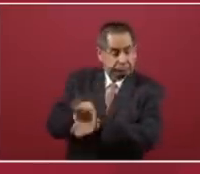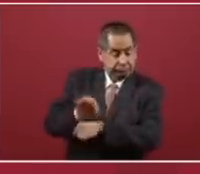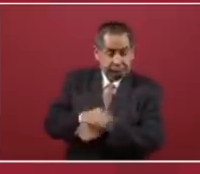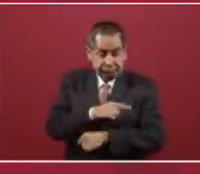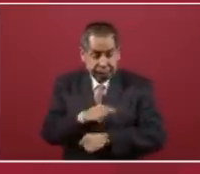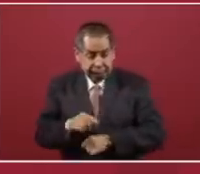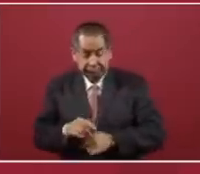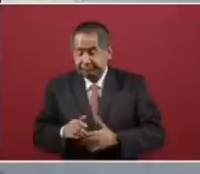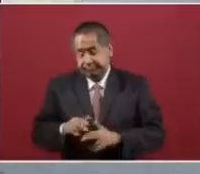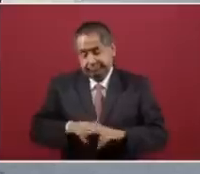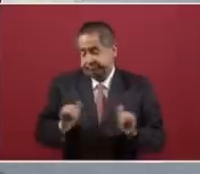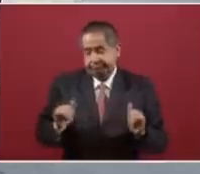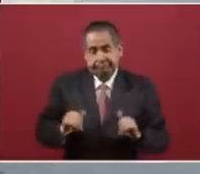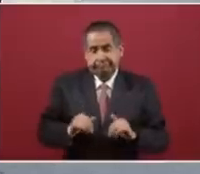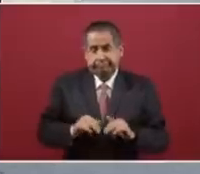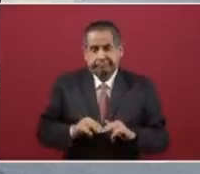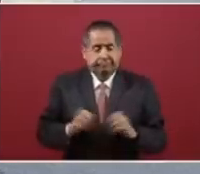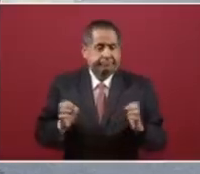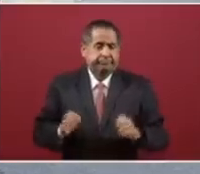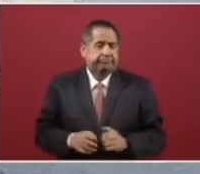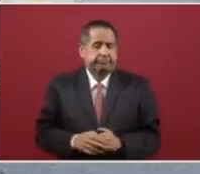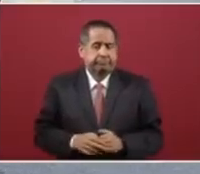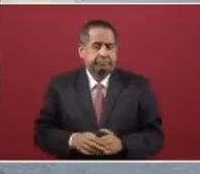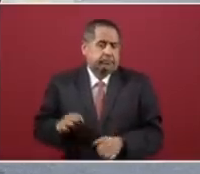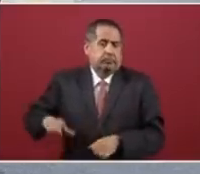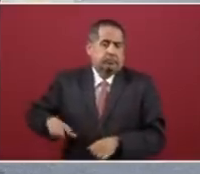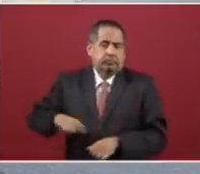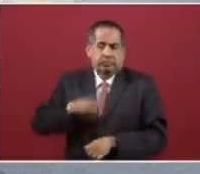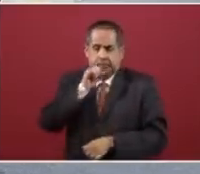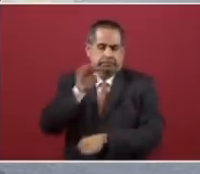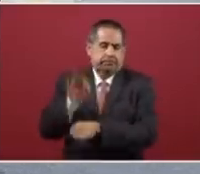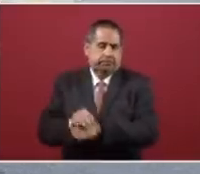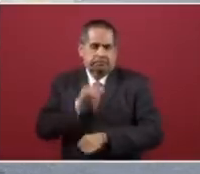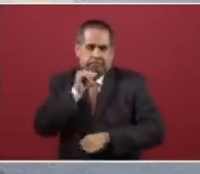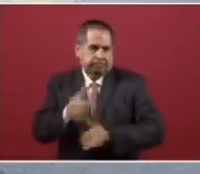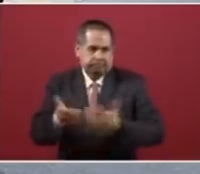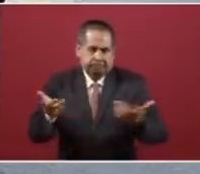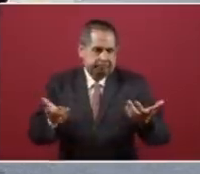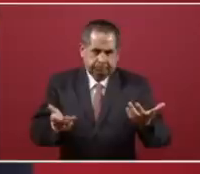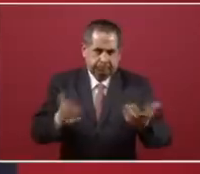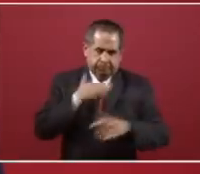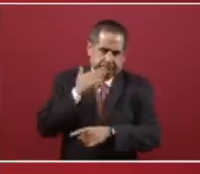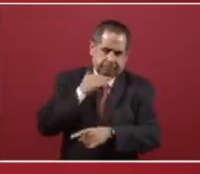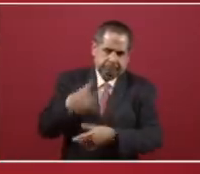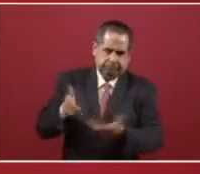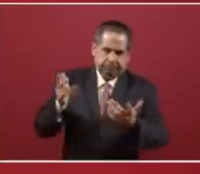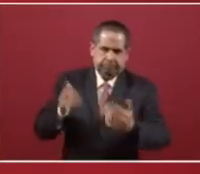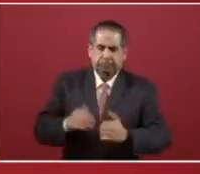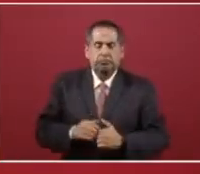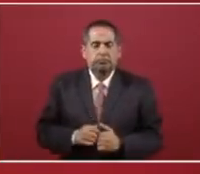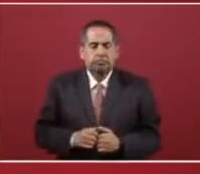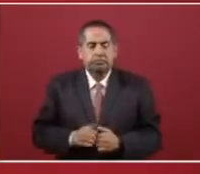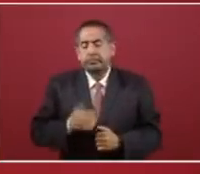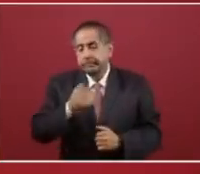ninguno el gobierno tampoco es más este